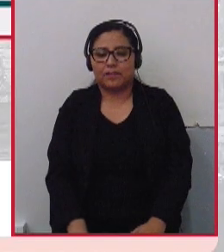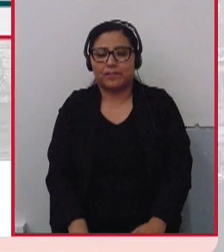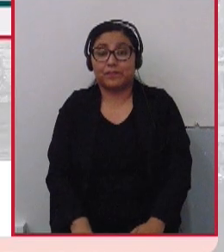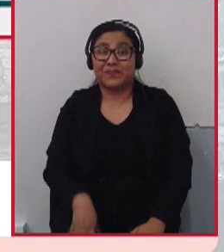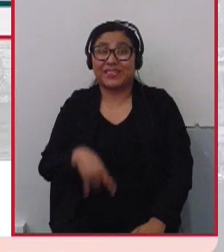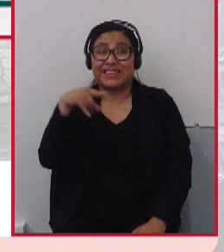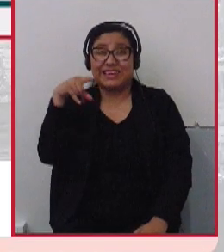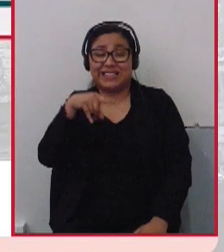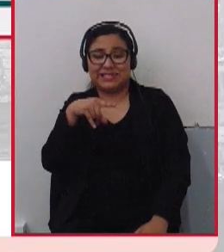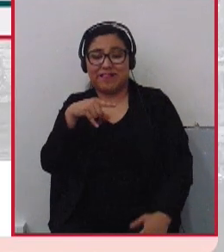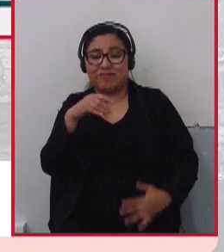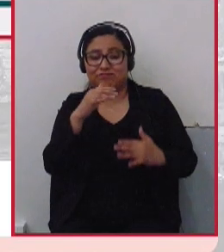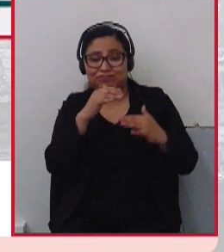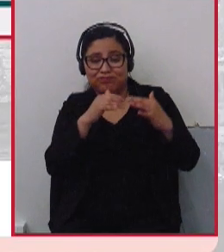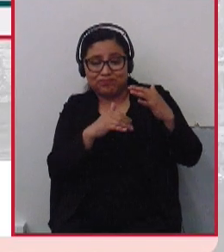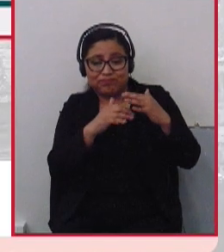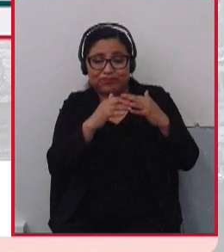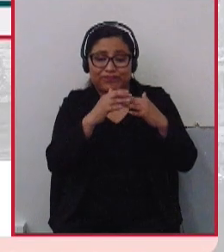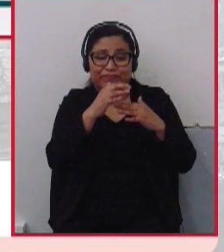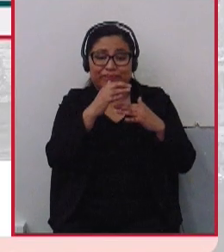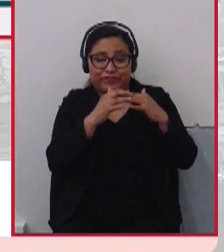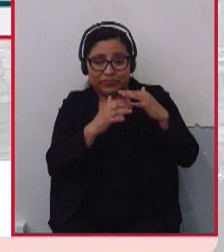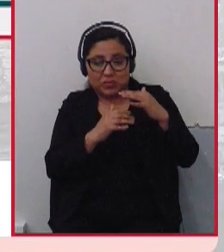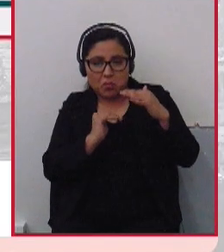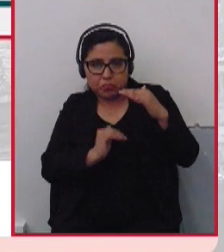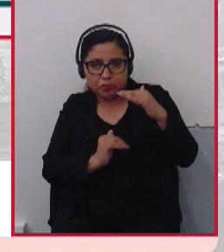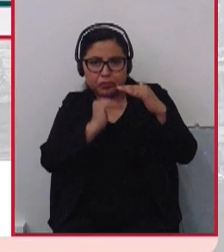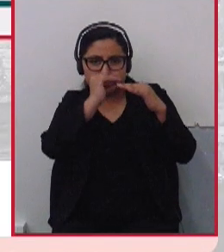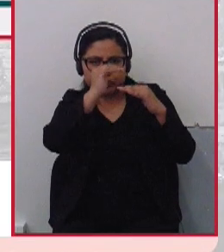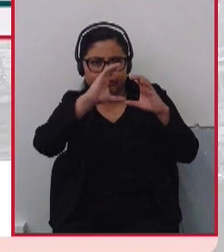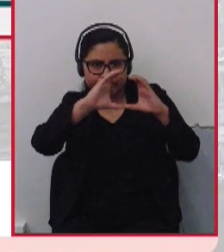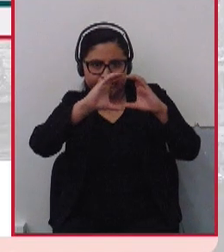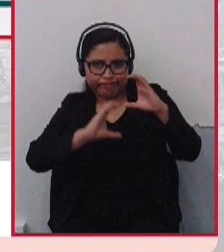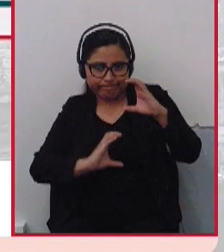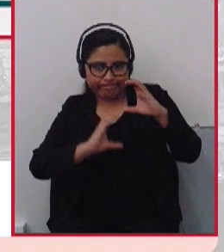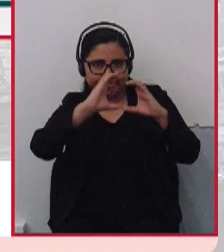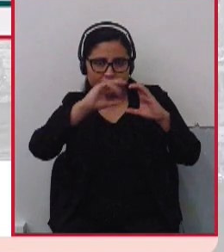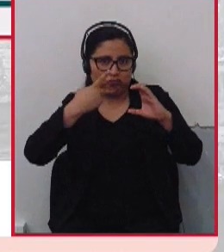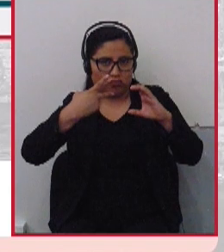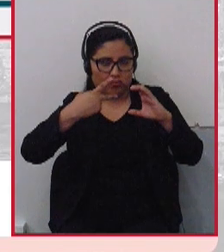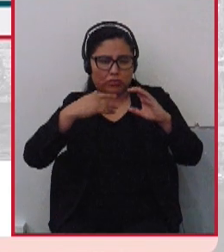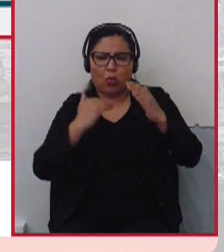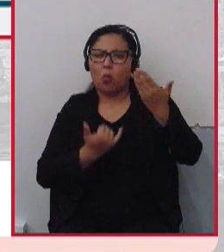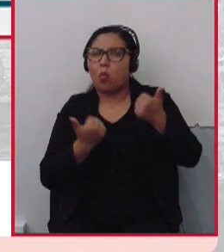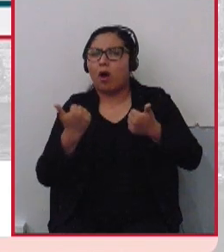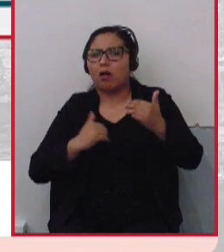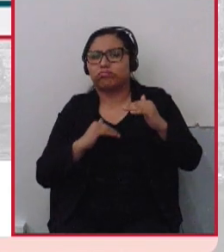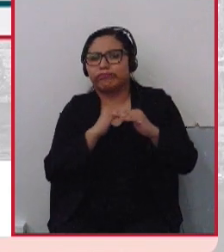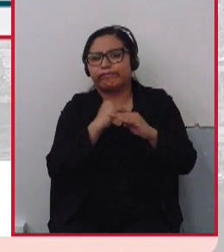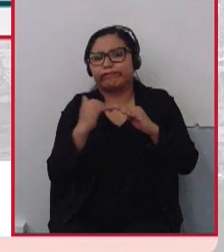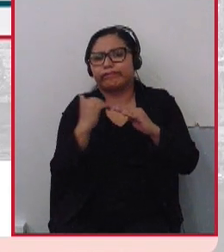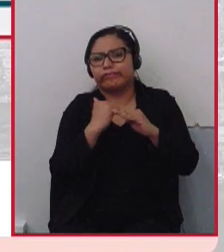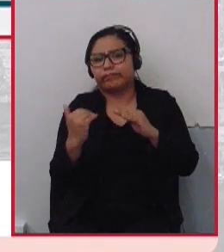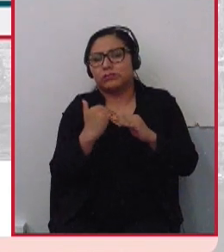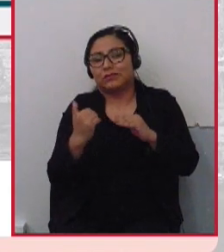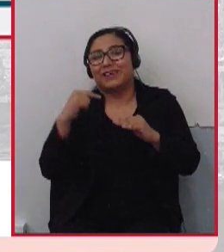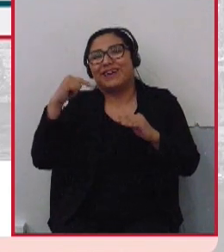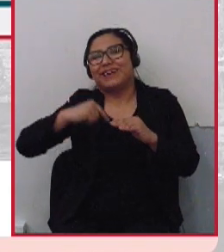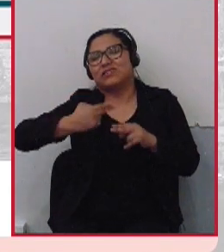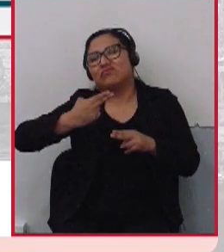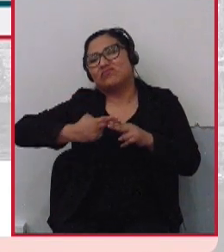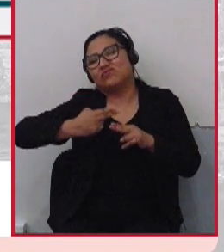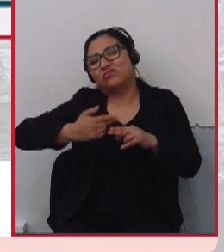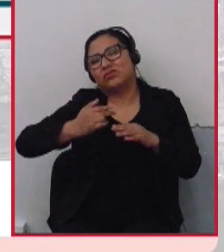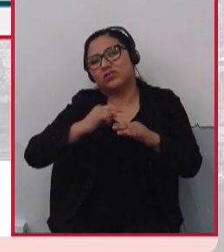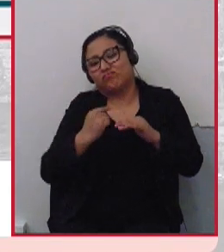Este tipo de celdas básicamente maneja dos áreas bien definidas, ¿no? ¿Y cuál es el límite? El límite es una zona que nosotros la